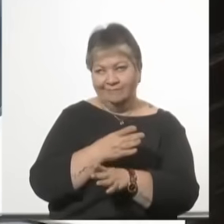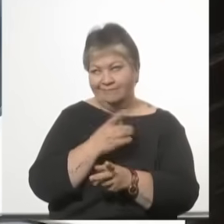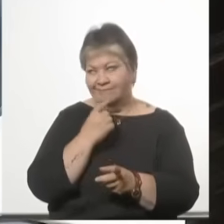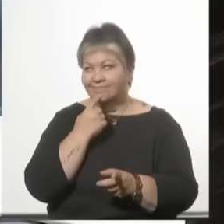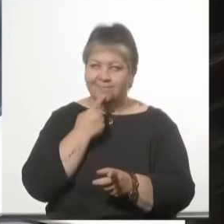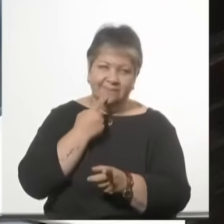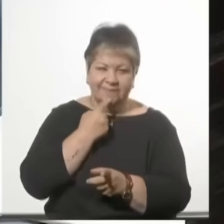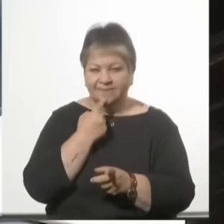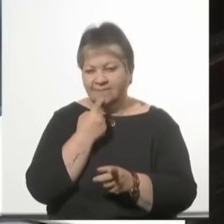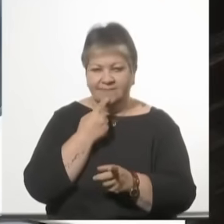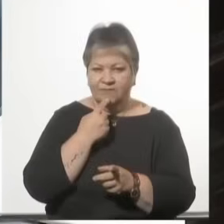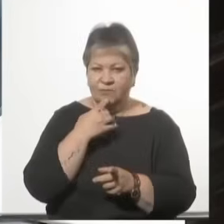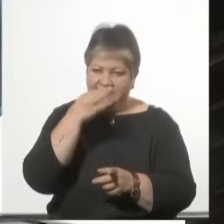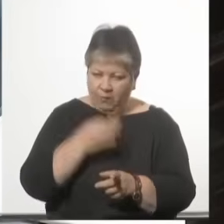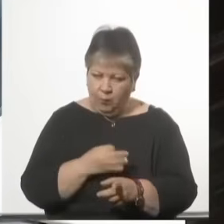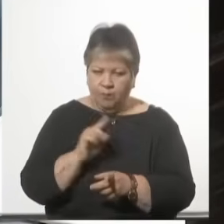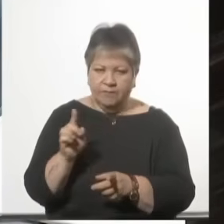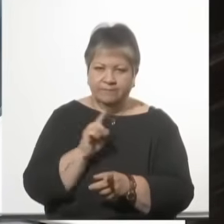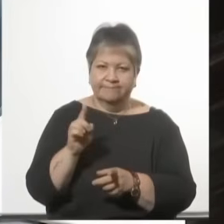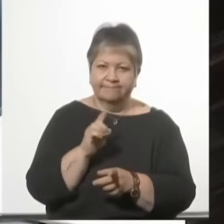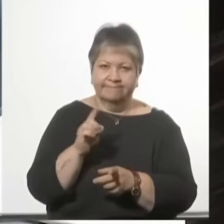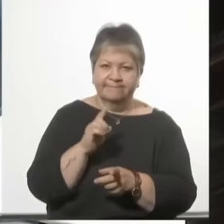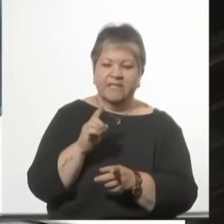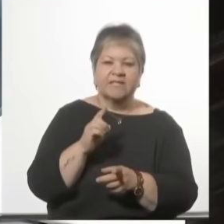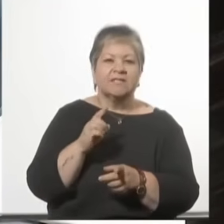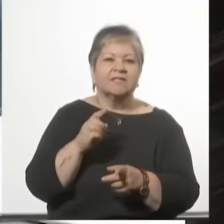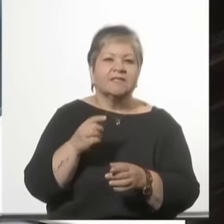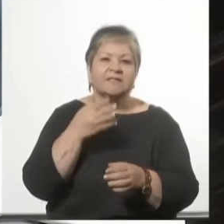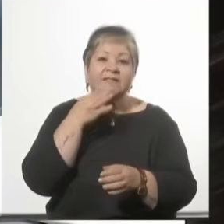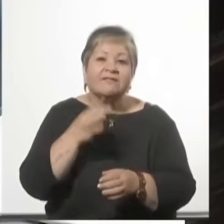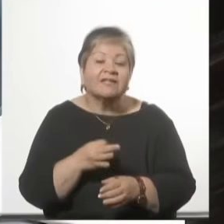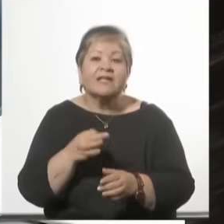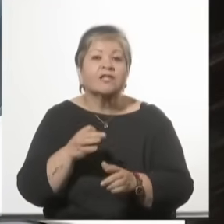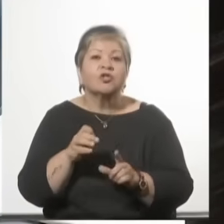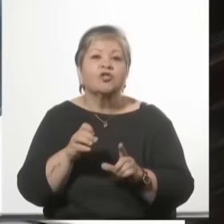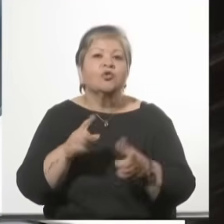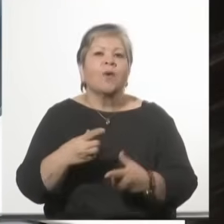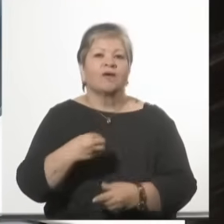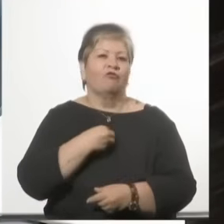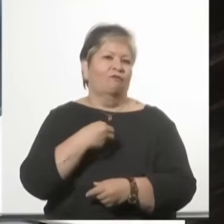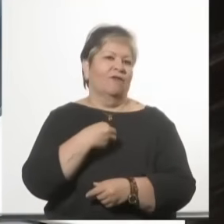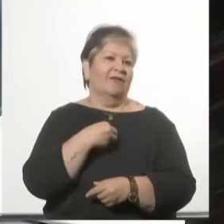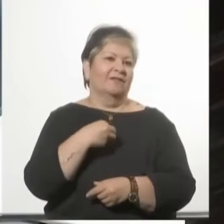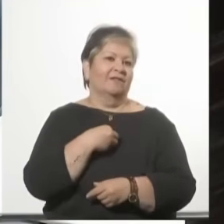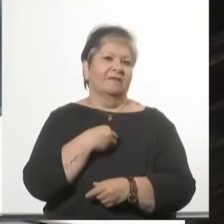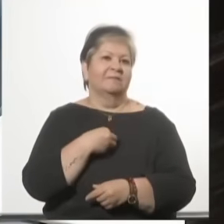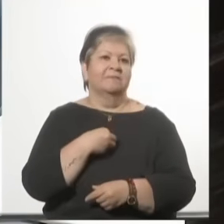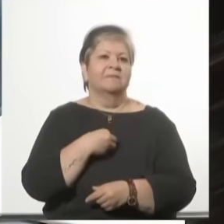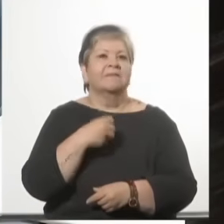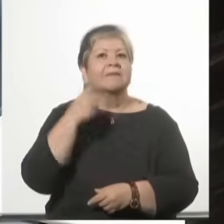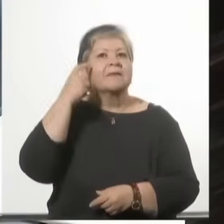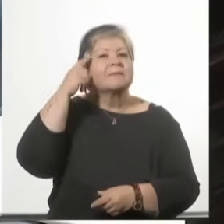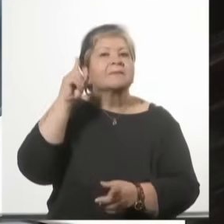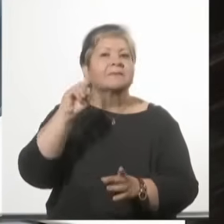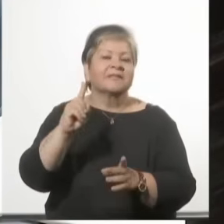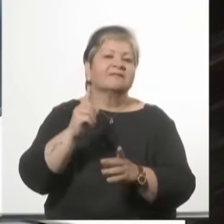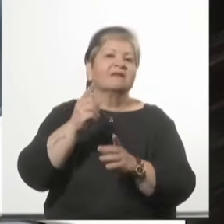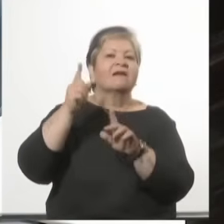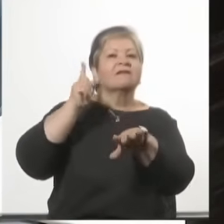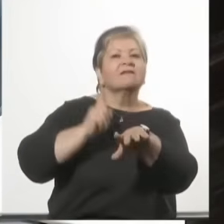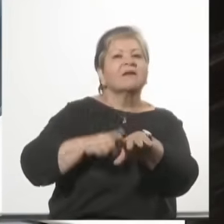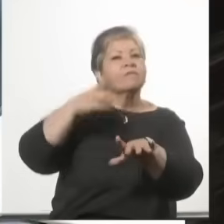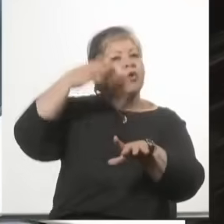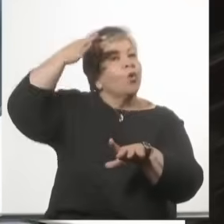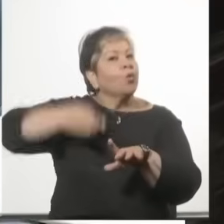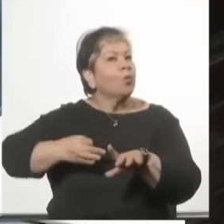incierta. Sinceramente, y debemos decirlo, no se tiene la confianza suficiente para pensar que se van a cumplir los tiempos y